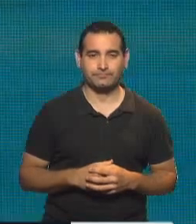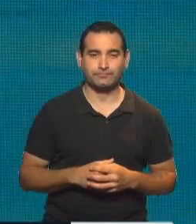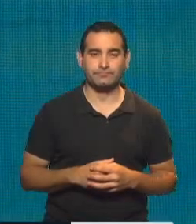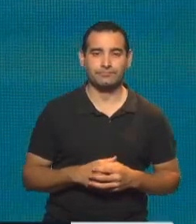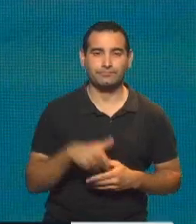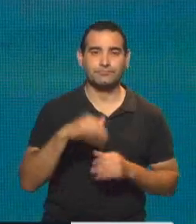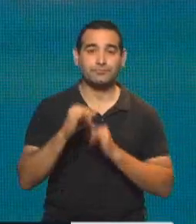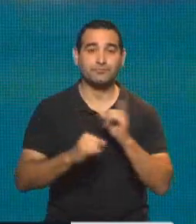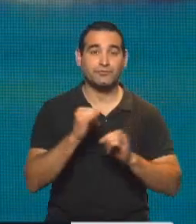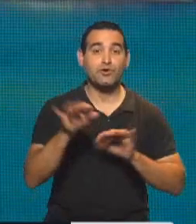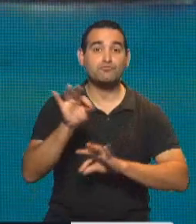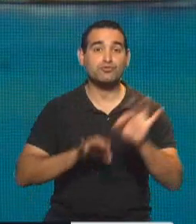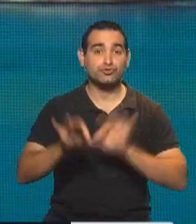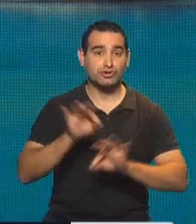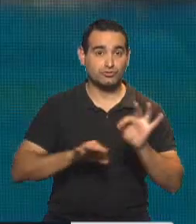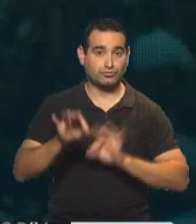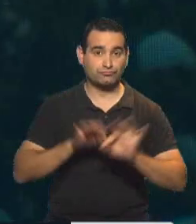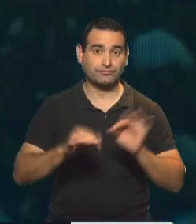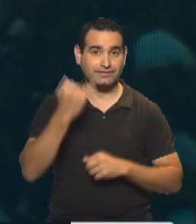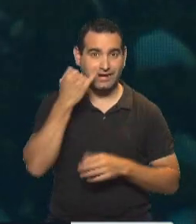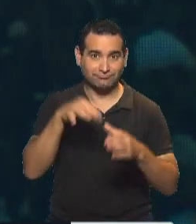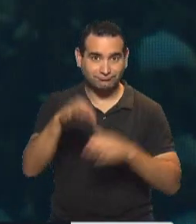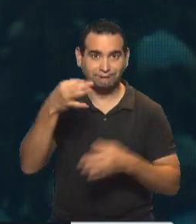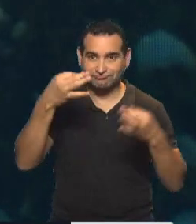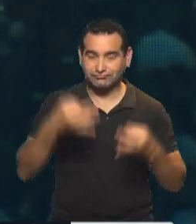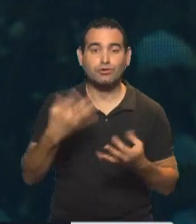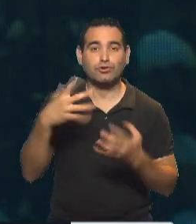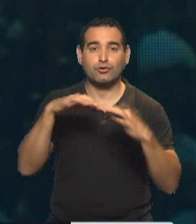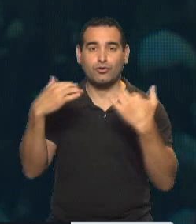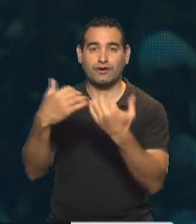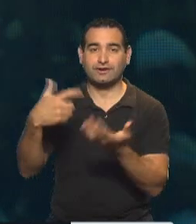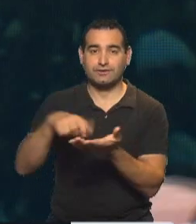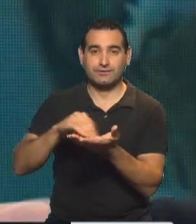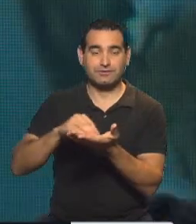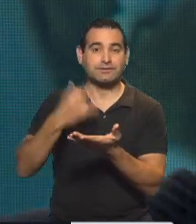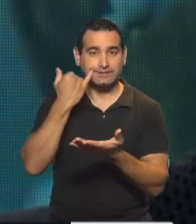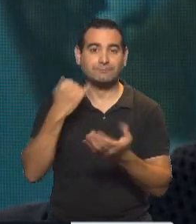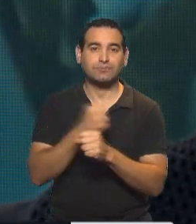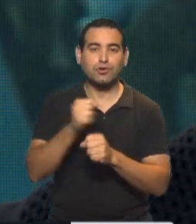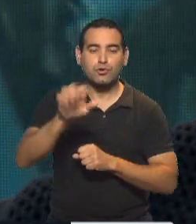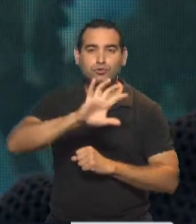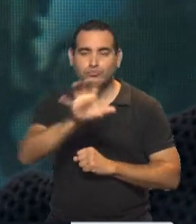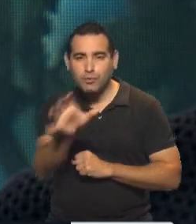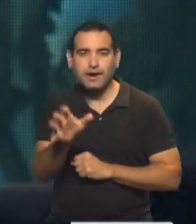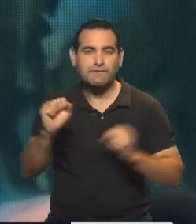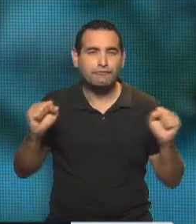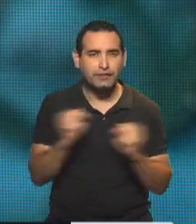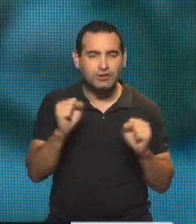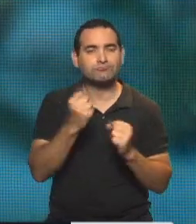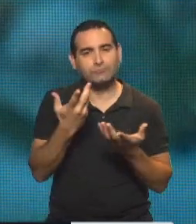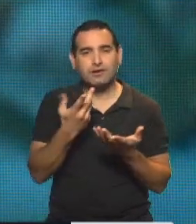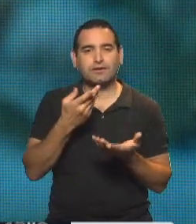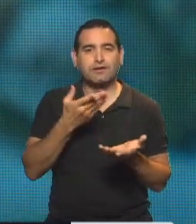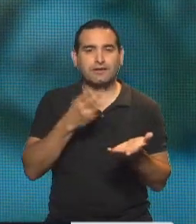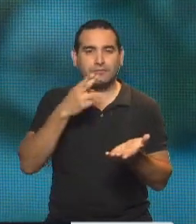Y vamos a hablar del proyecto que finalmente sorteó con éxito su paso por el Congreso Nacional de zonas frías que beneficia con bonificaciones